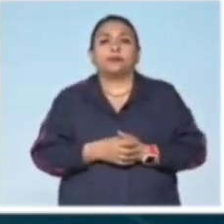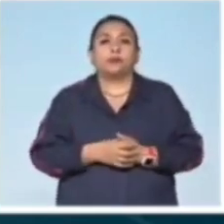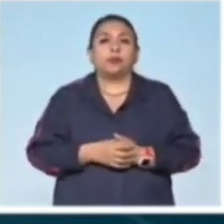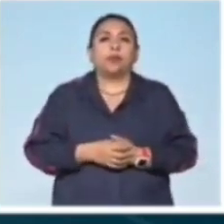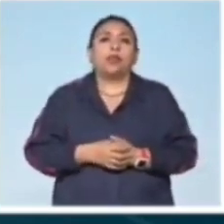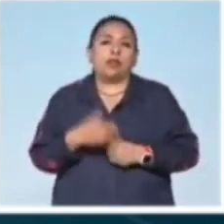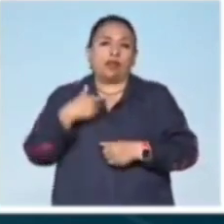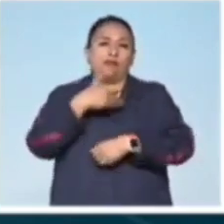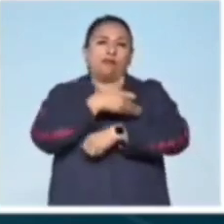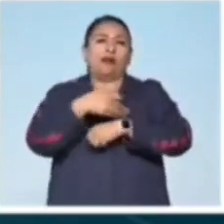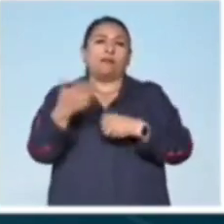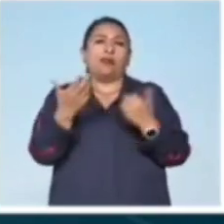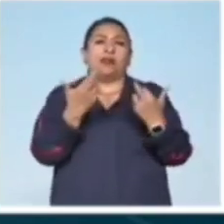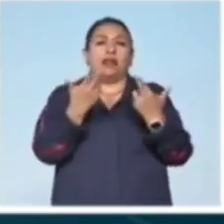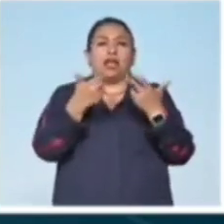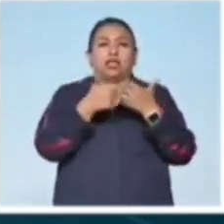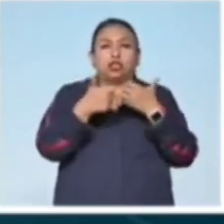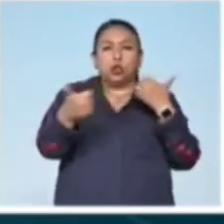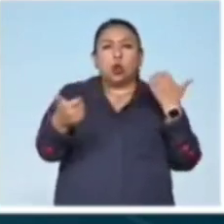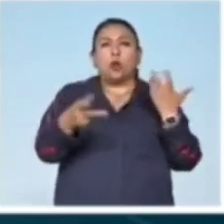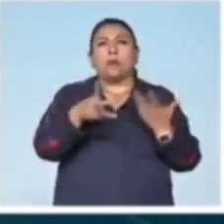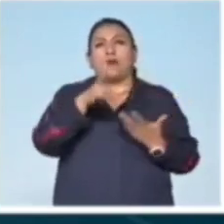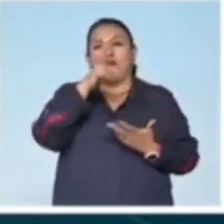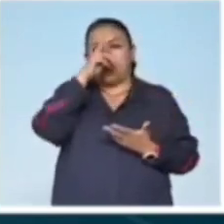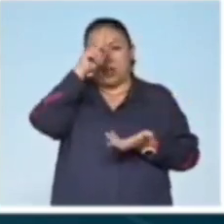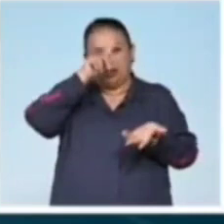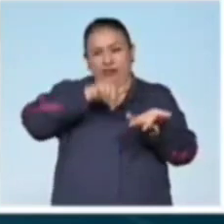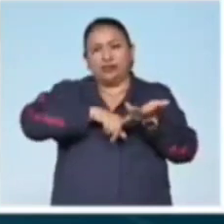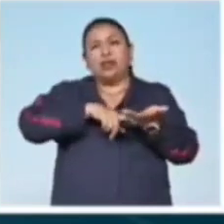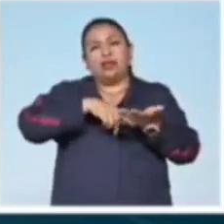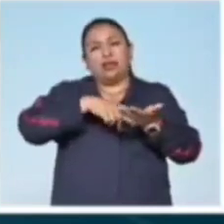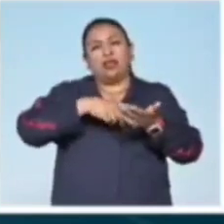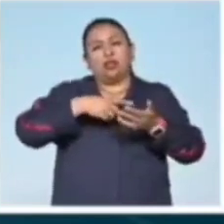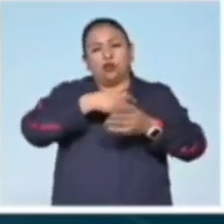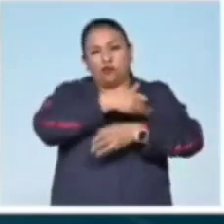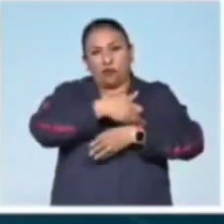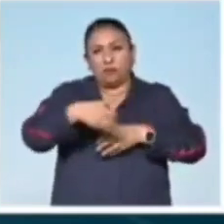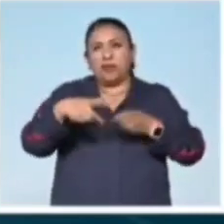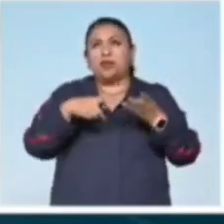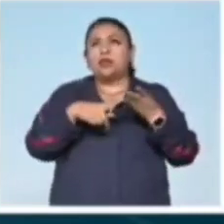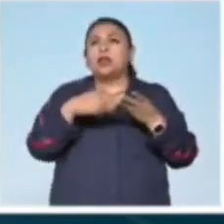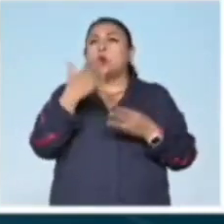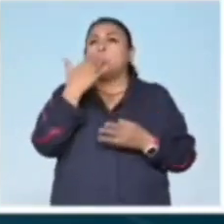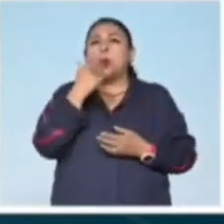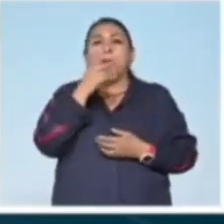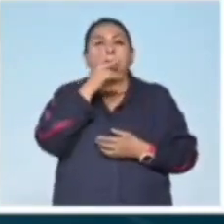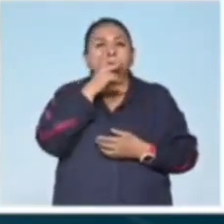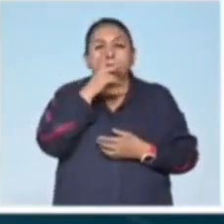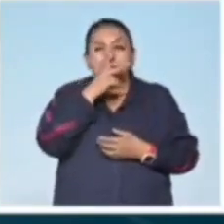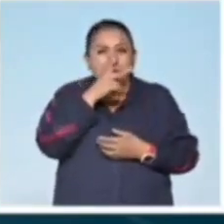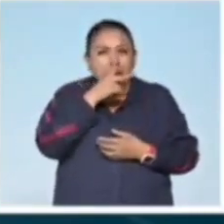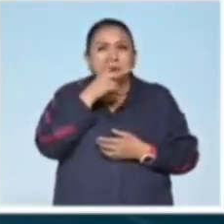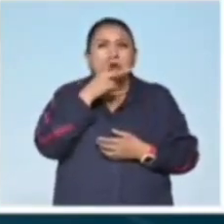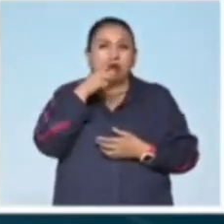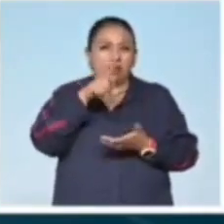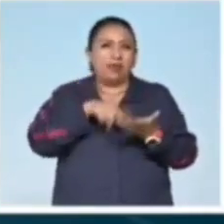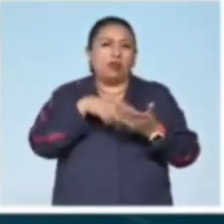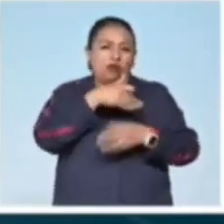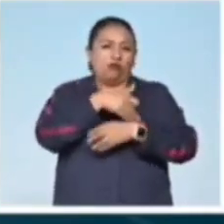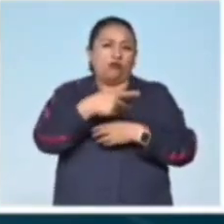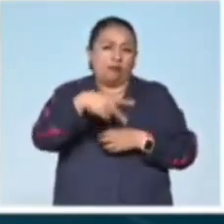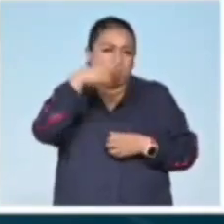las familias fracturadas, la violencia intrafamiliar, la ausencia de padre en las